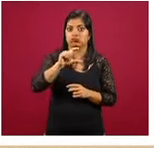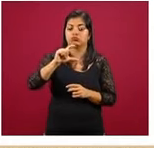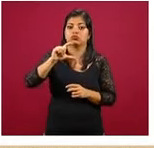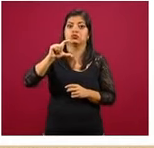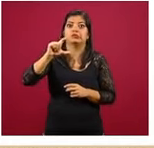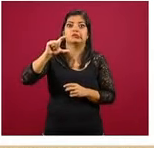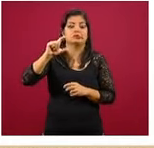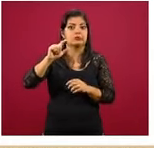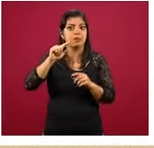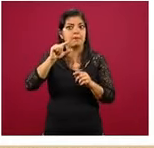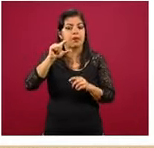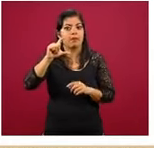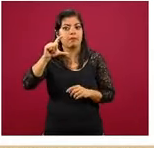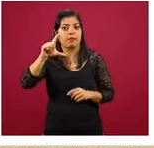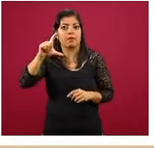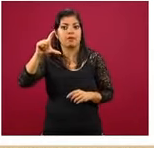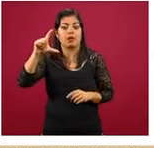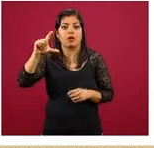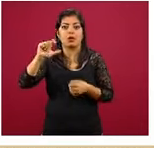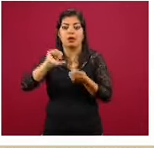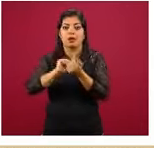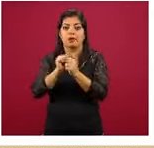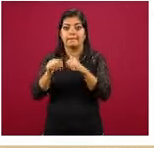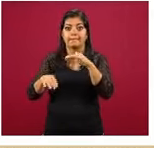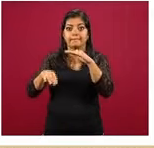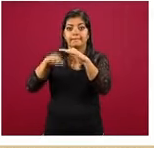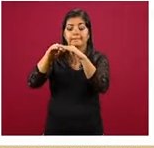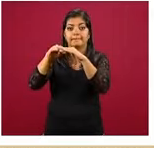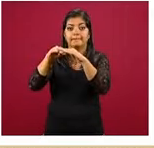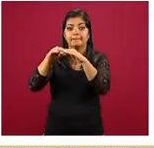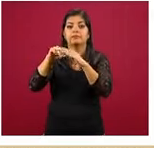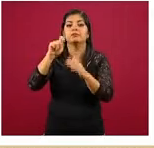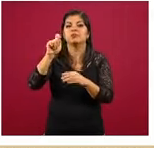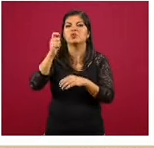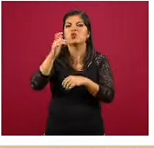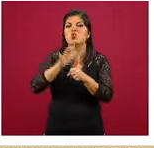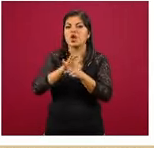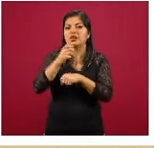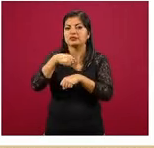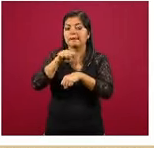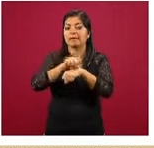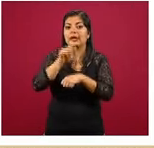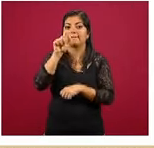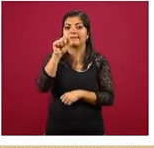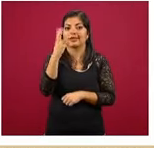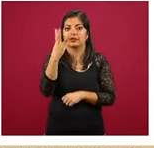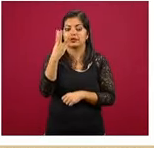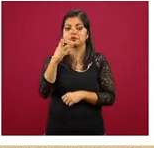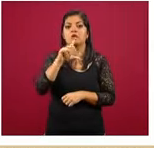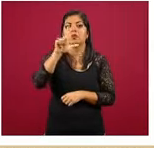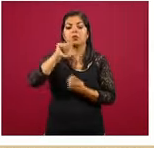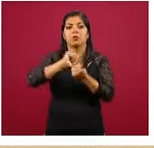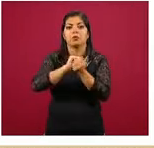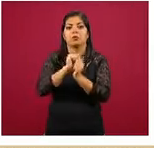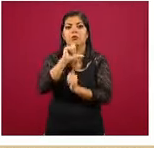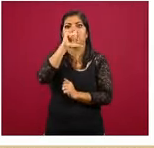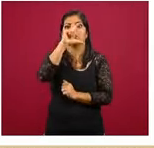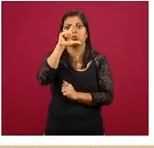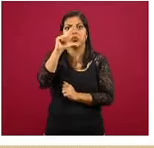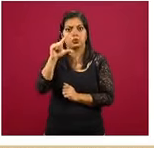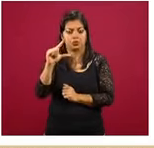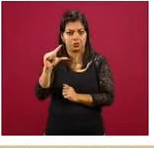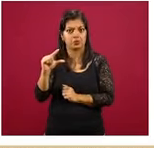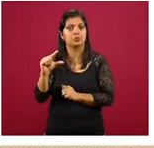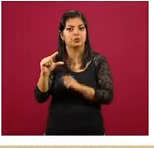ascenso continuo que en su momento llegó a un primer pico en la semana 23. Luego viene este descenso importante que es